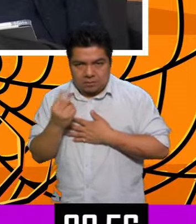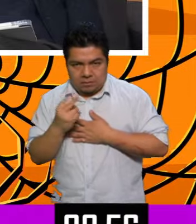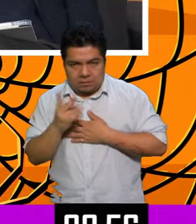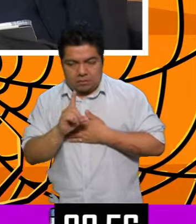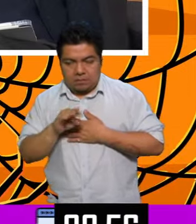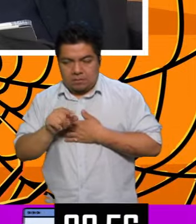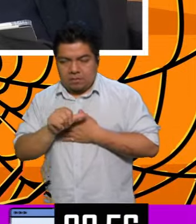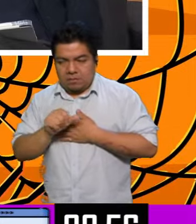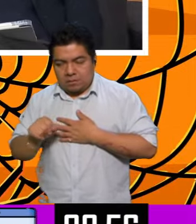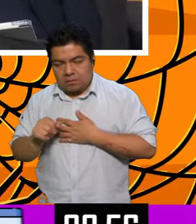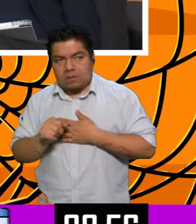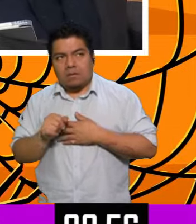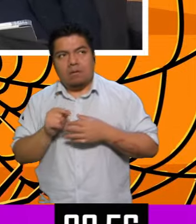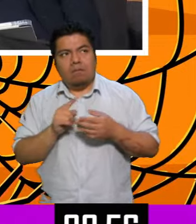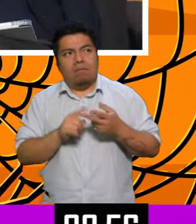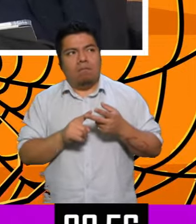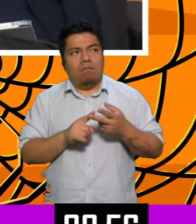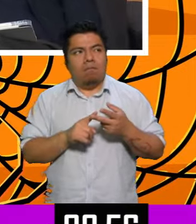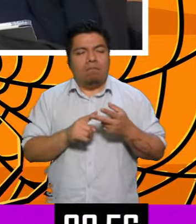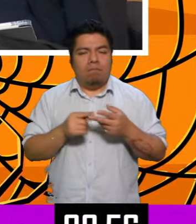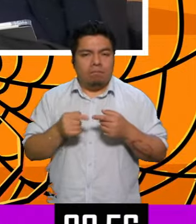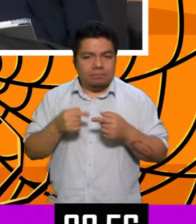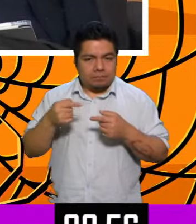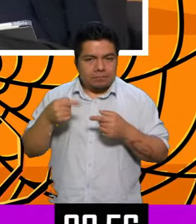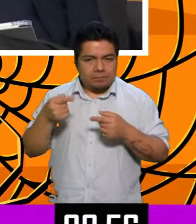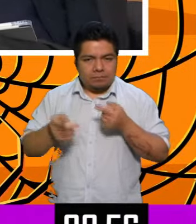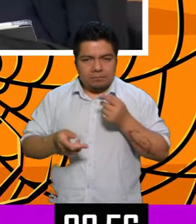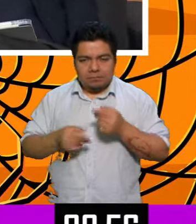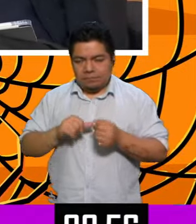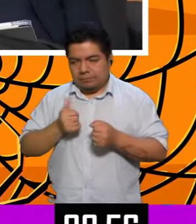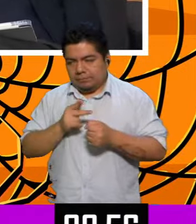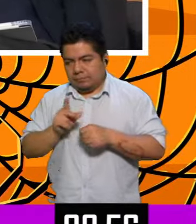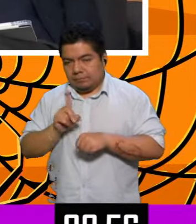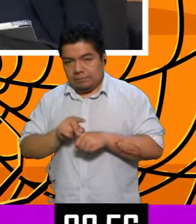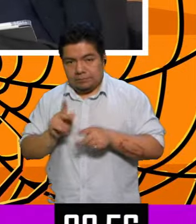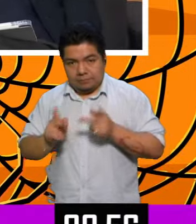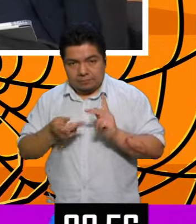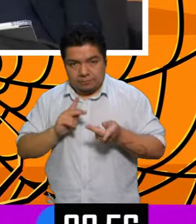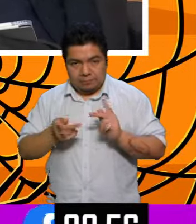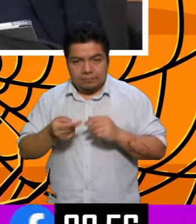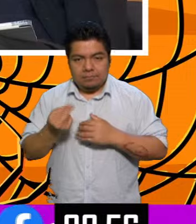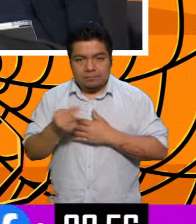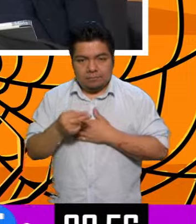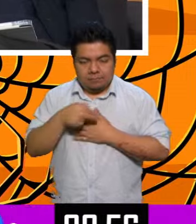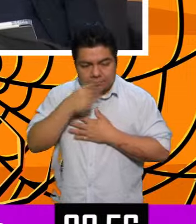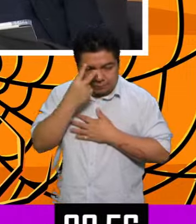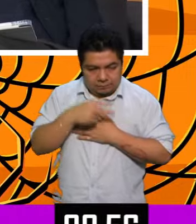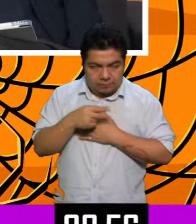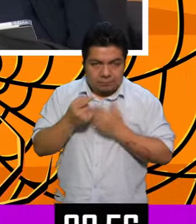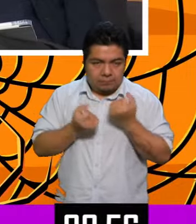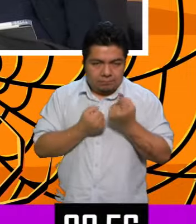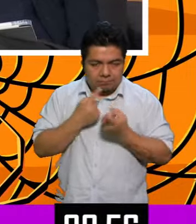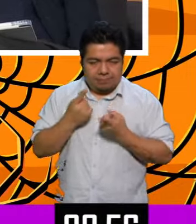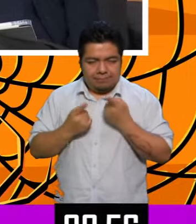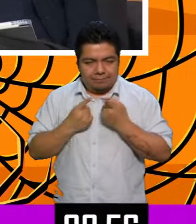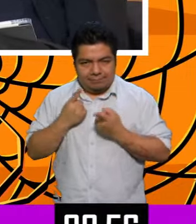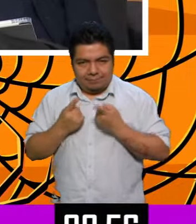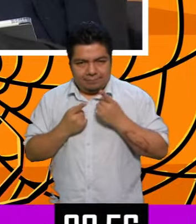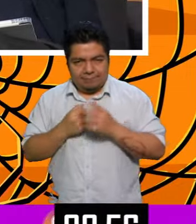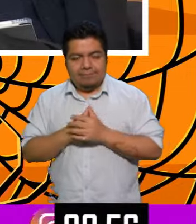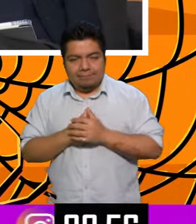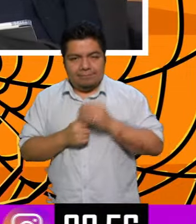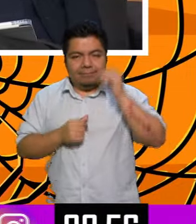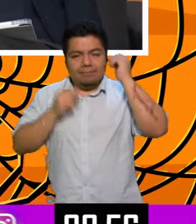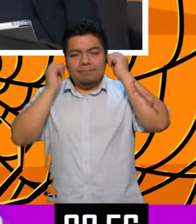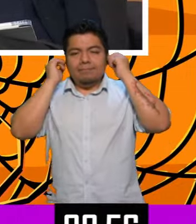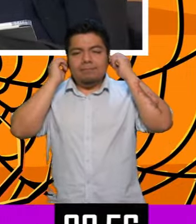dominicanas, ¿no? Y podemos seguir otro día platicando de nombres de México. Algunos son muy divertidos. O sea